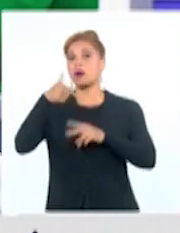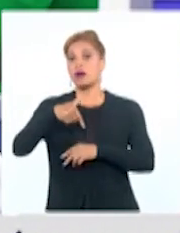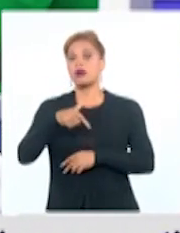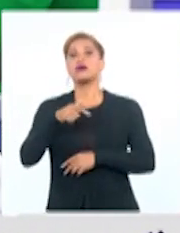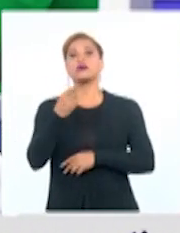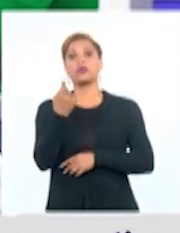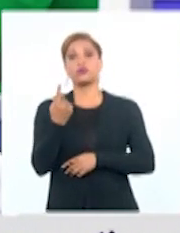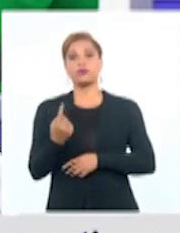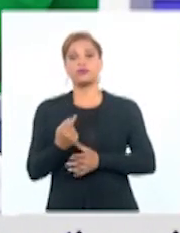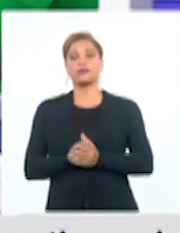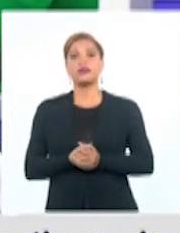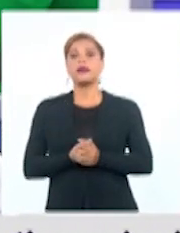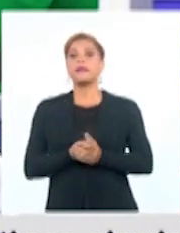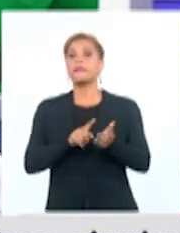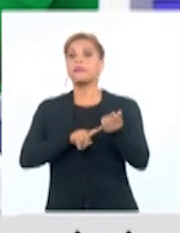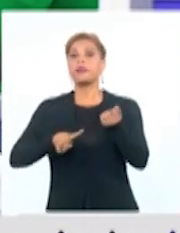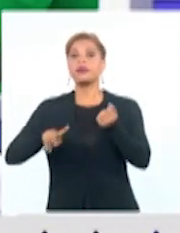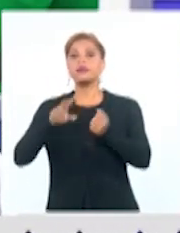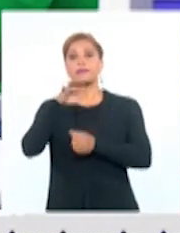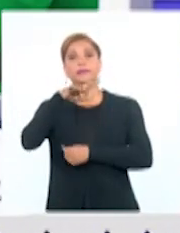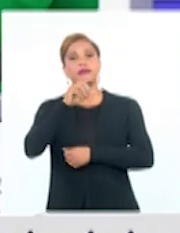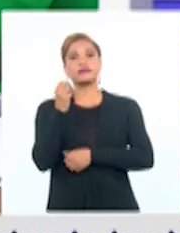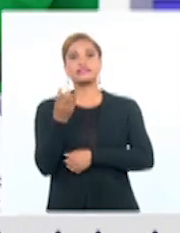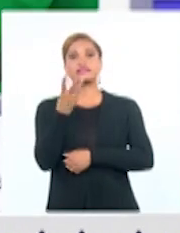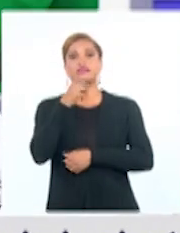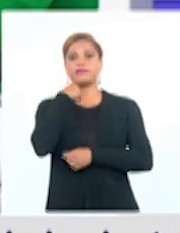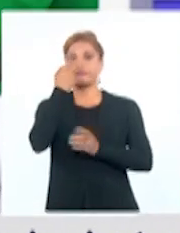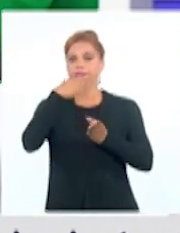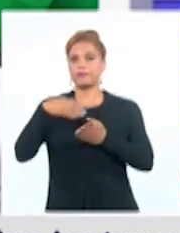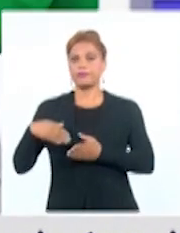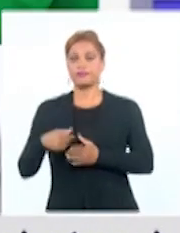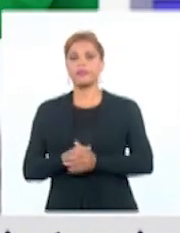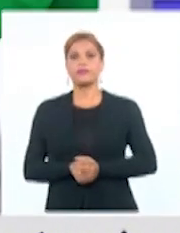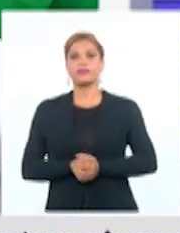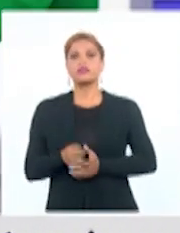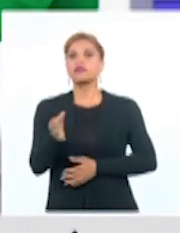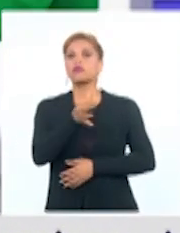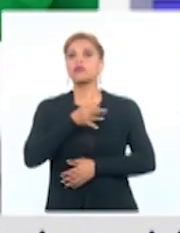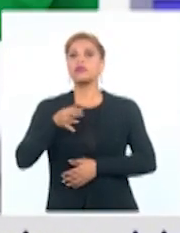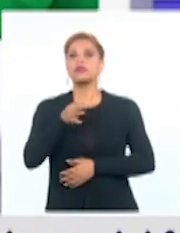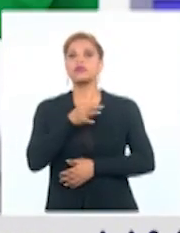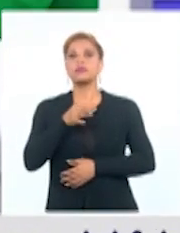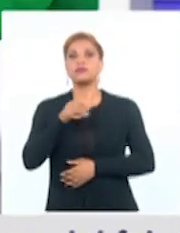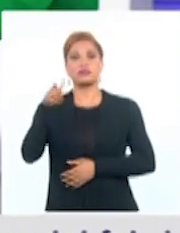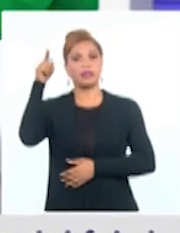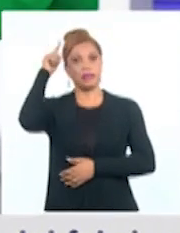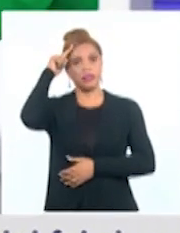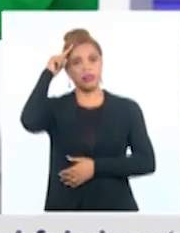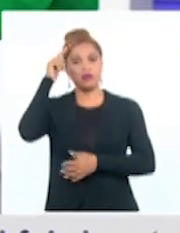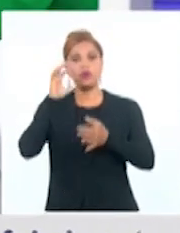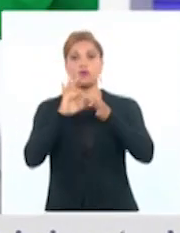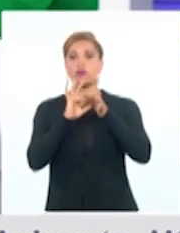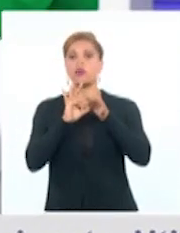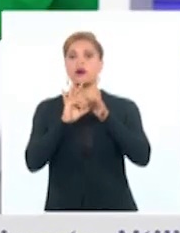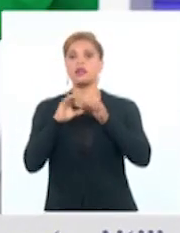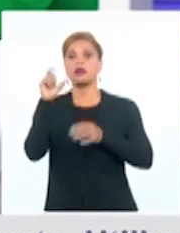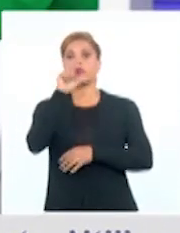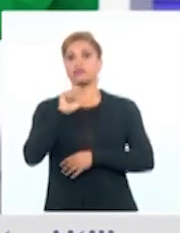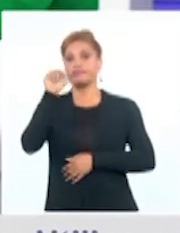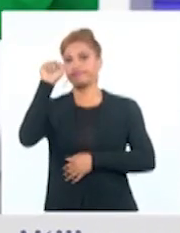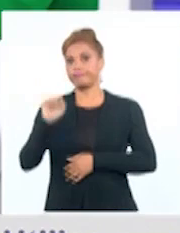Pinar del Río son 3 las personas que fallecen con COVID de los municipios Sandino, Guanes y Consolación del